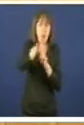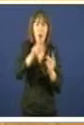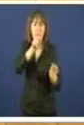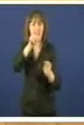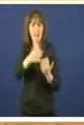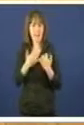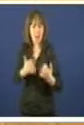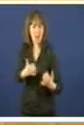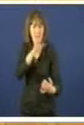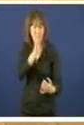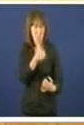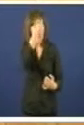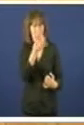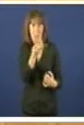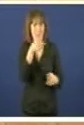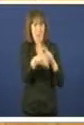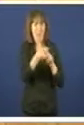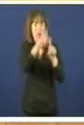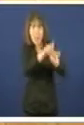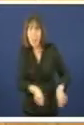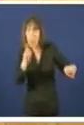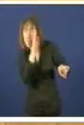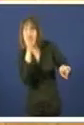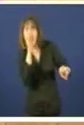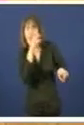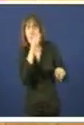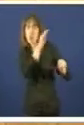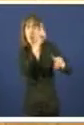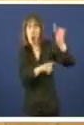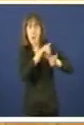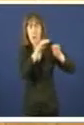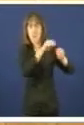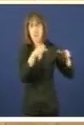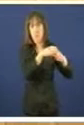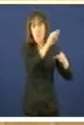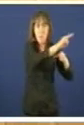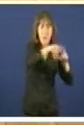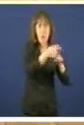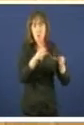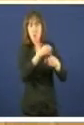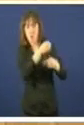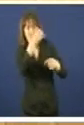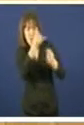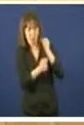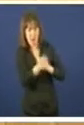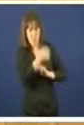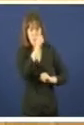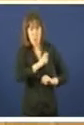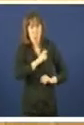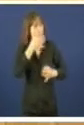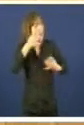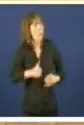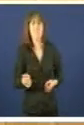os problemas que xe está dando este pacto a PP e PSOE en intentar votar contra nos acusacións que son falsas.